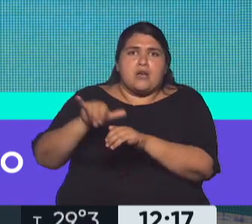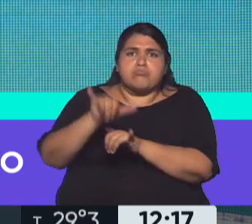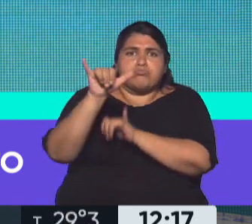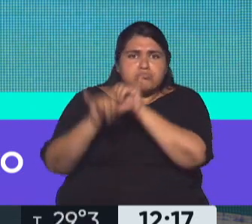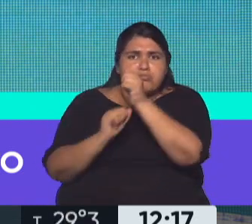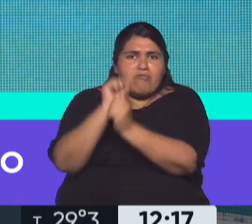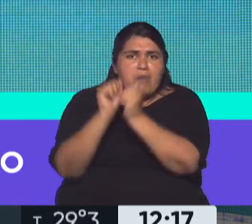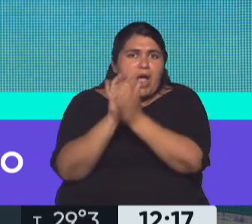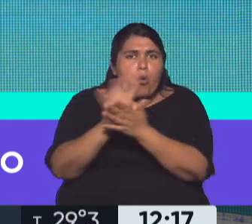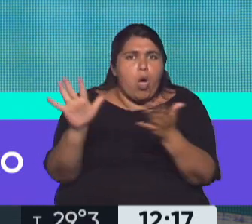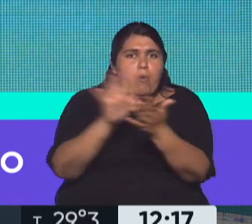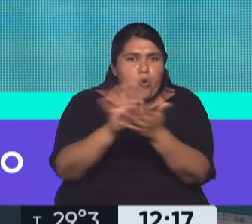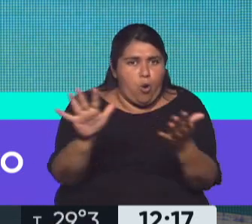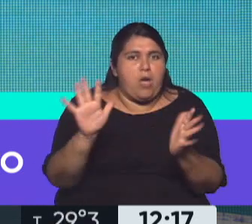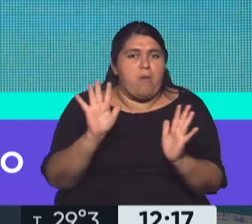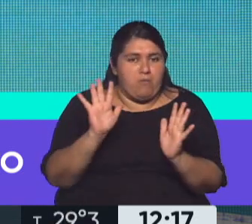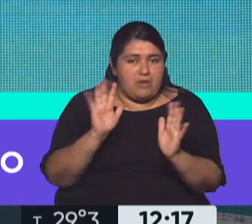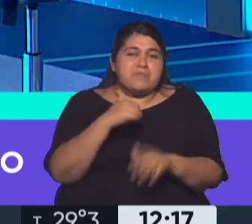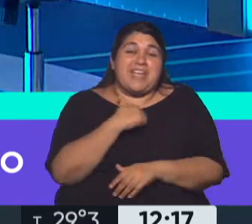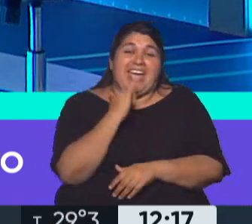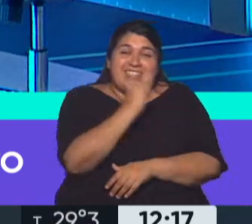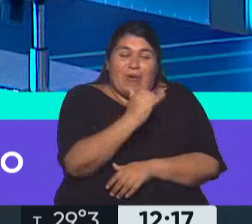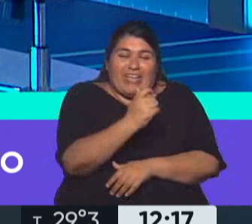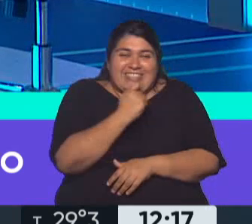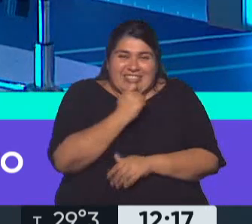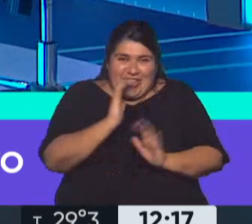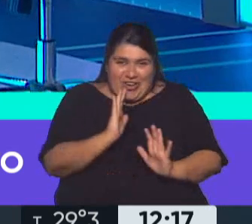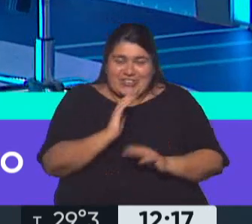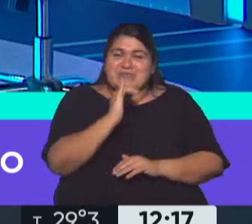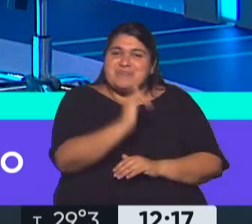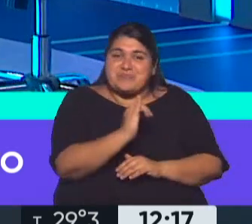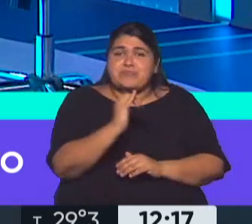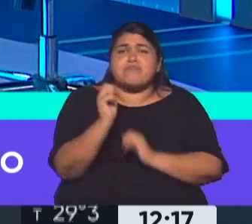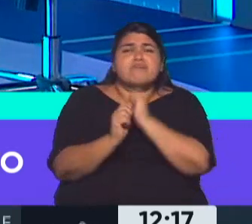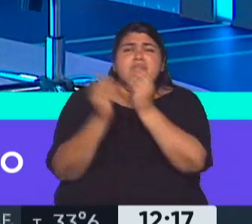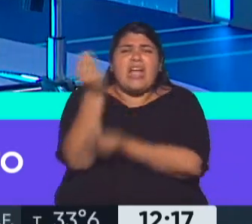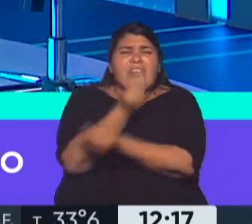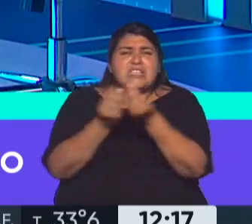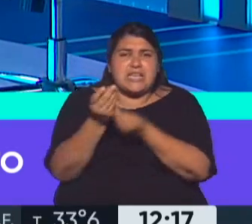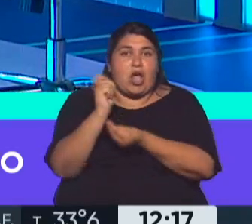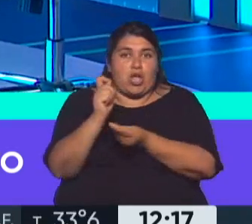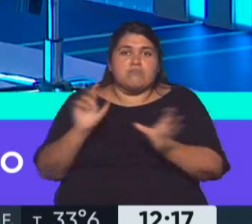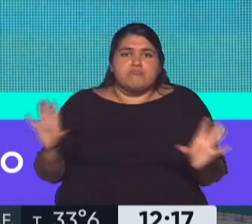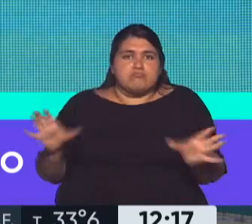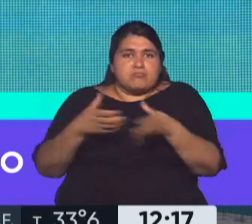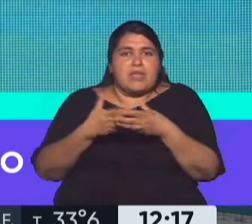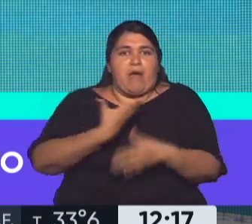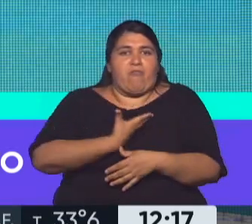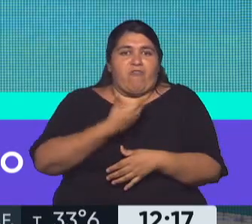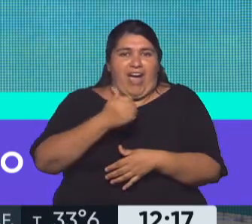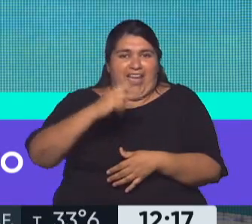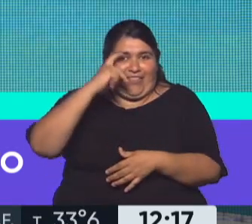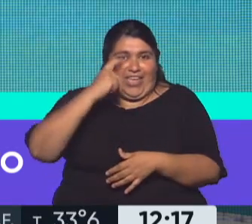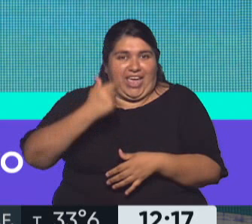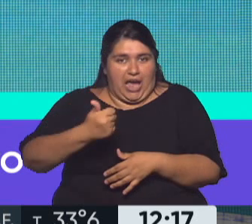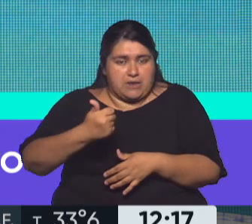aparatos. Y te cuento una anécdota solamente. Lo diseñó un equipo de FADEA